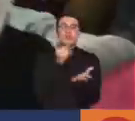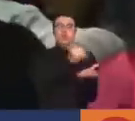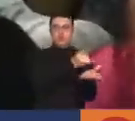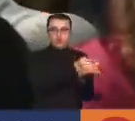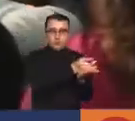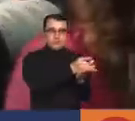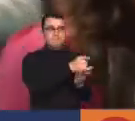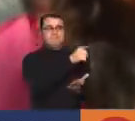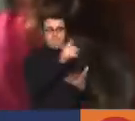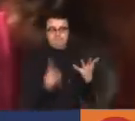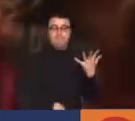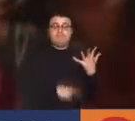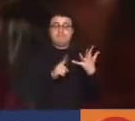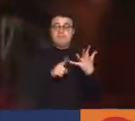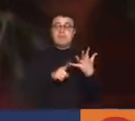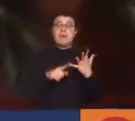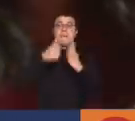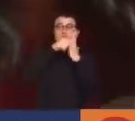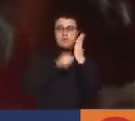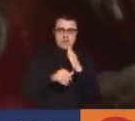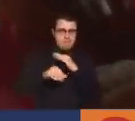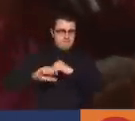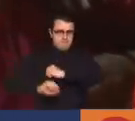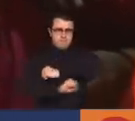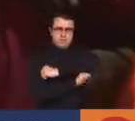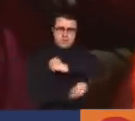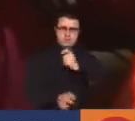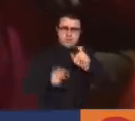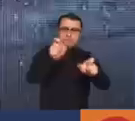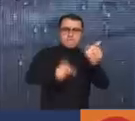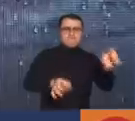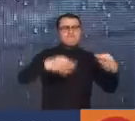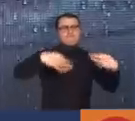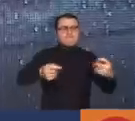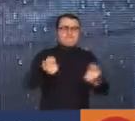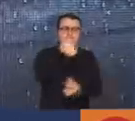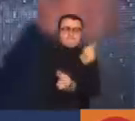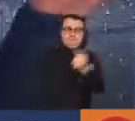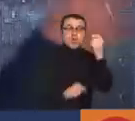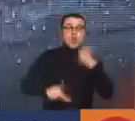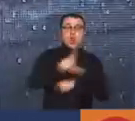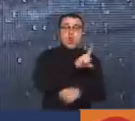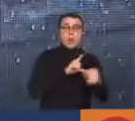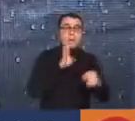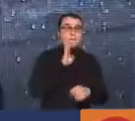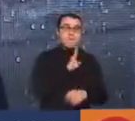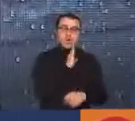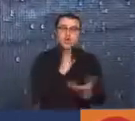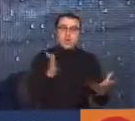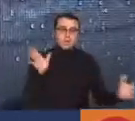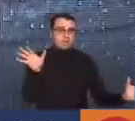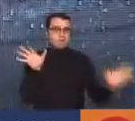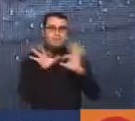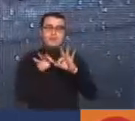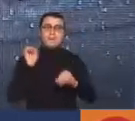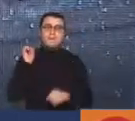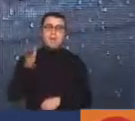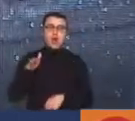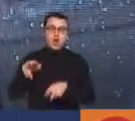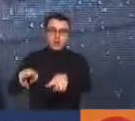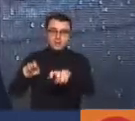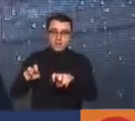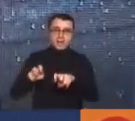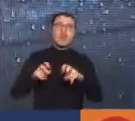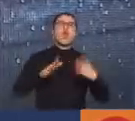El Programa de Fortalecimiento de la Economía Popular de la localidad de Bosa, con el Banco Agrario, comunidades